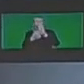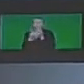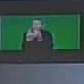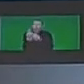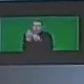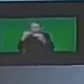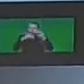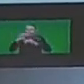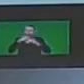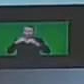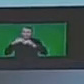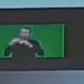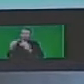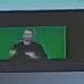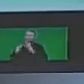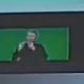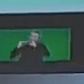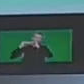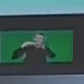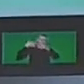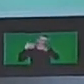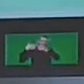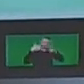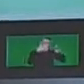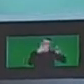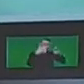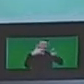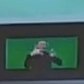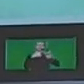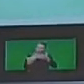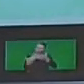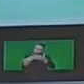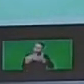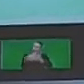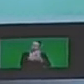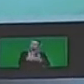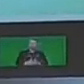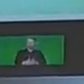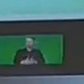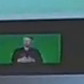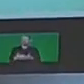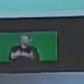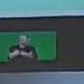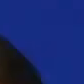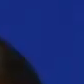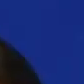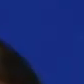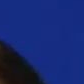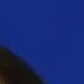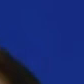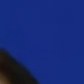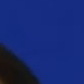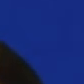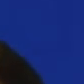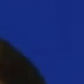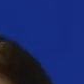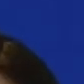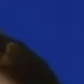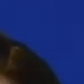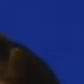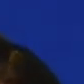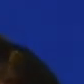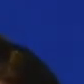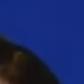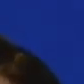donde nos mostraba esa apuesta que se hace desde la política a modernizar el